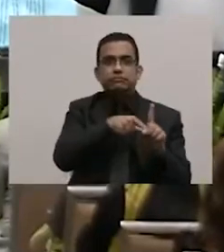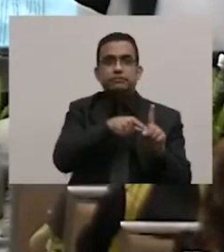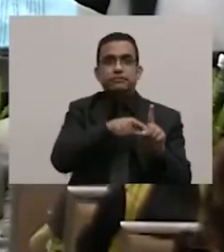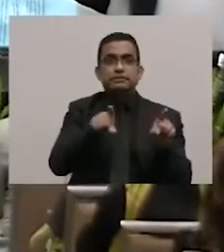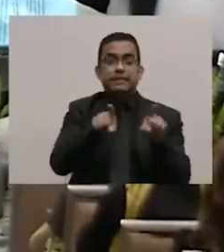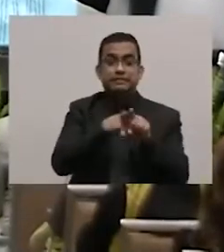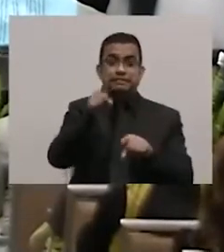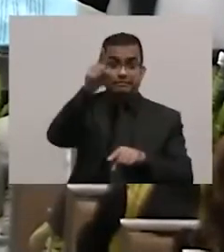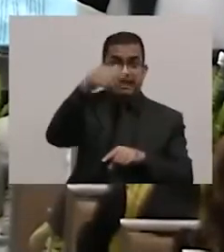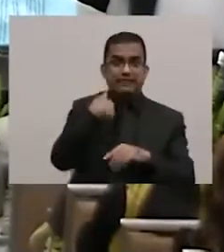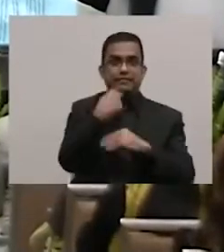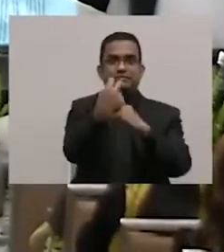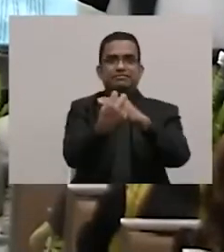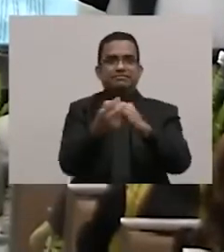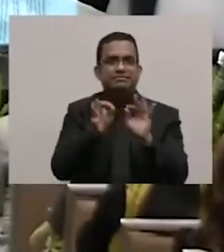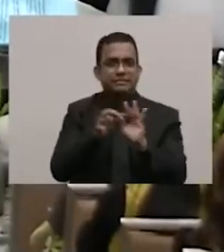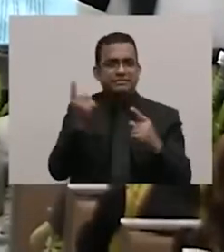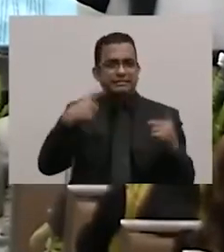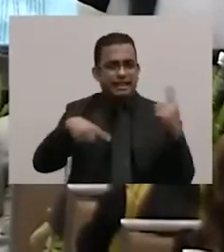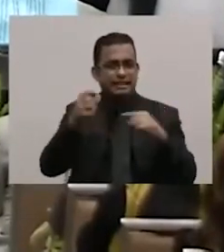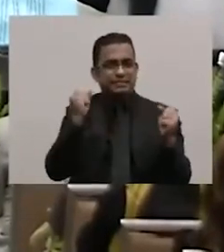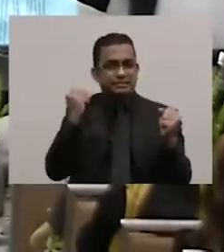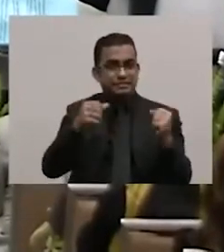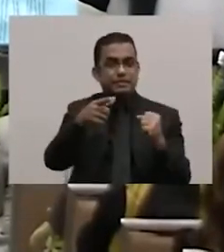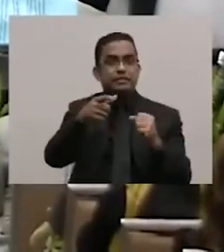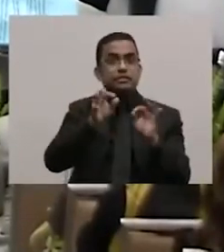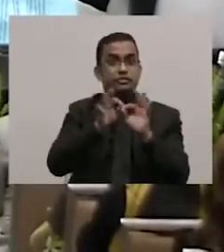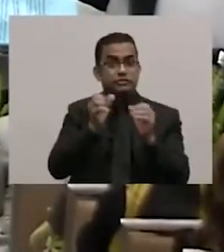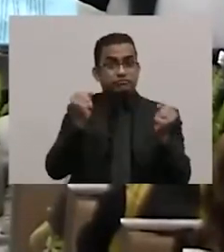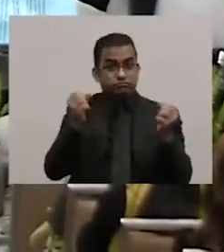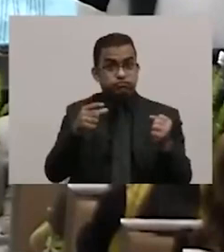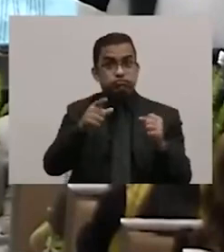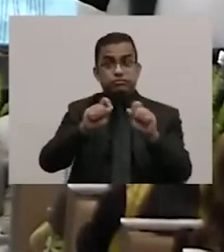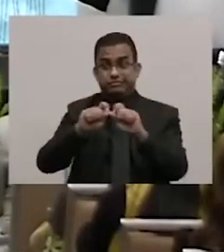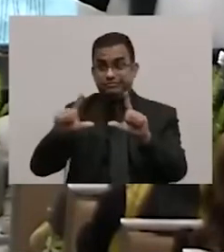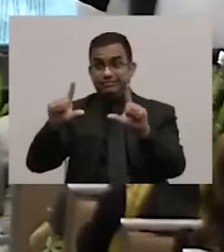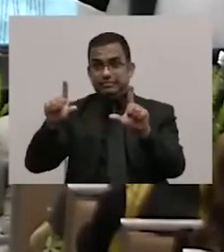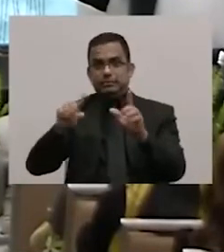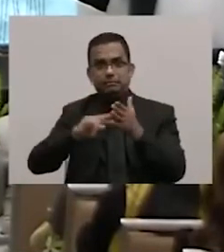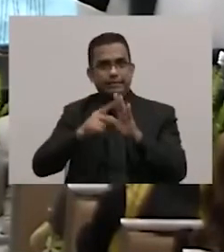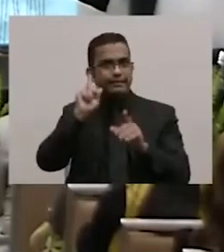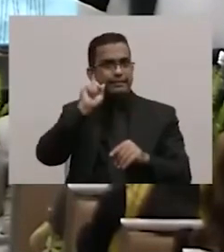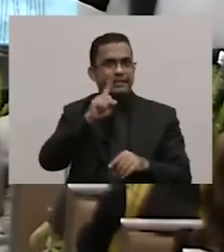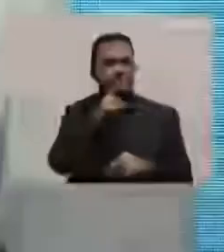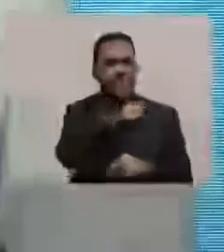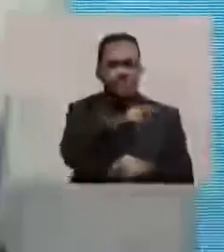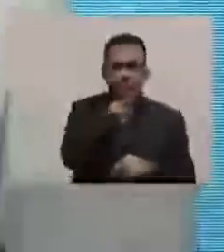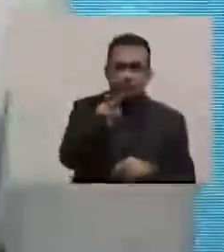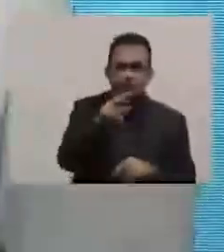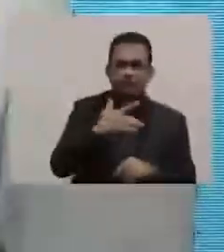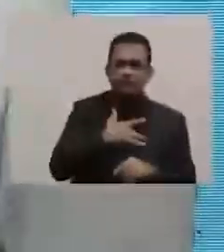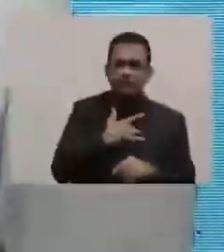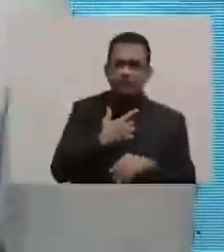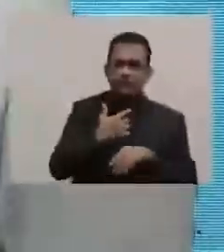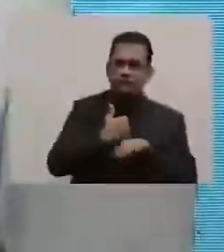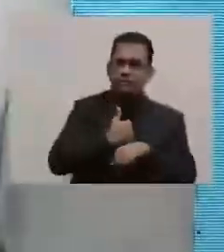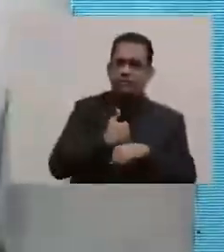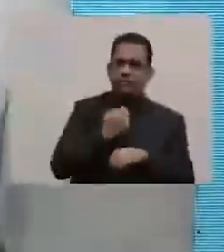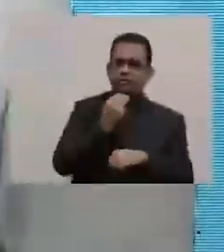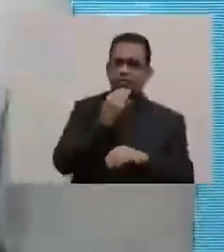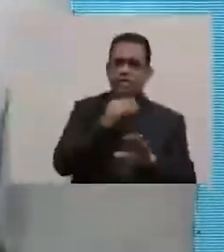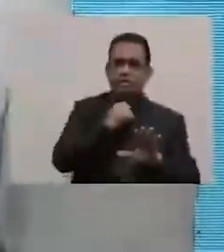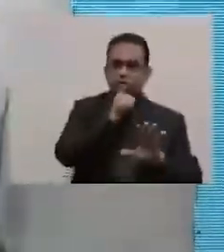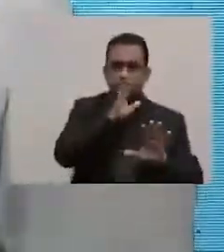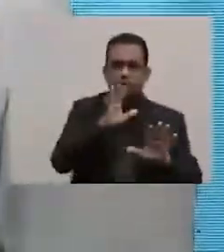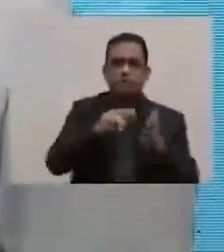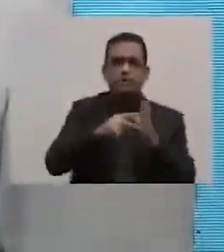ahí al fondo a un joven que está haciendo con lenguaje de señas, está interpretando y esas personas podrían sentirse excluida. Yo sé, porque te